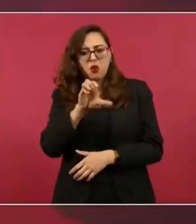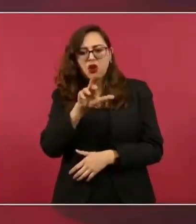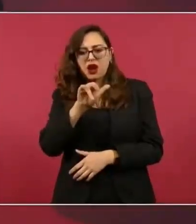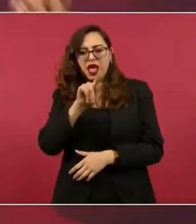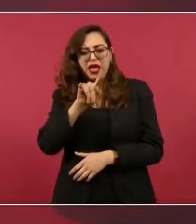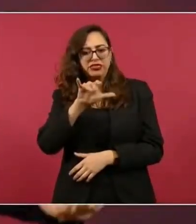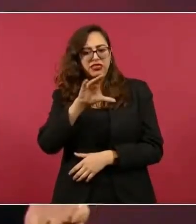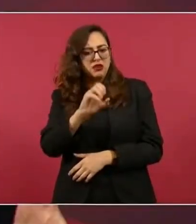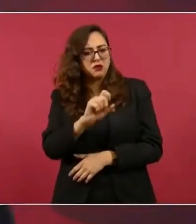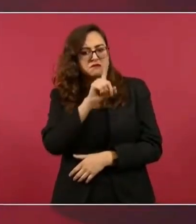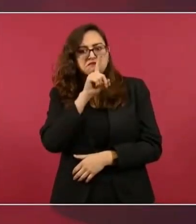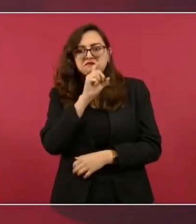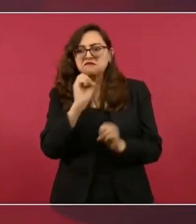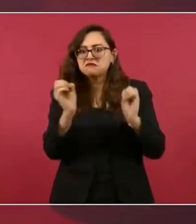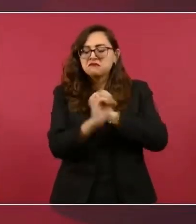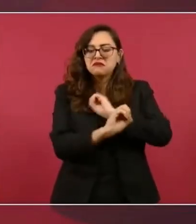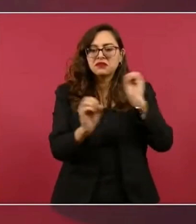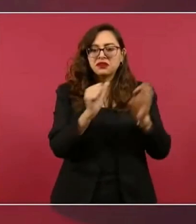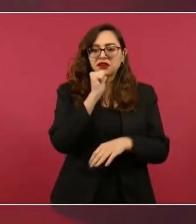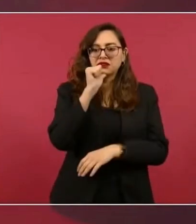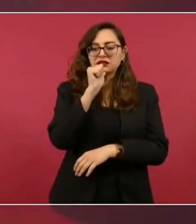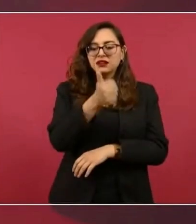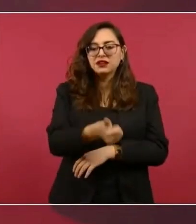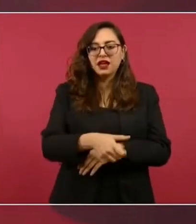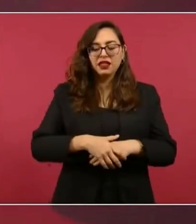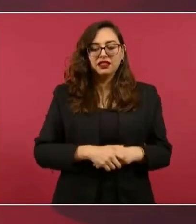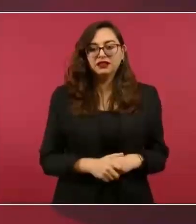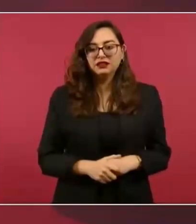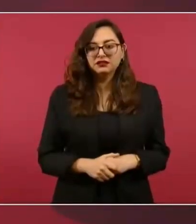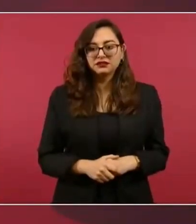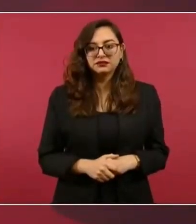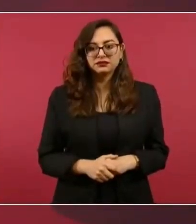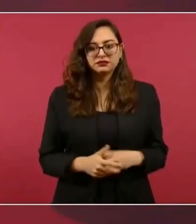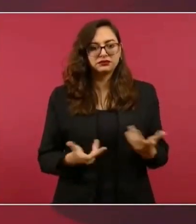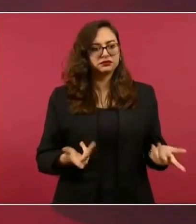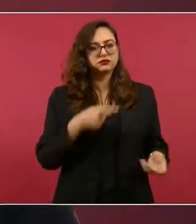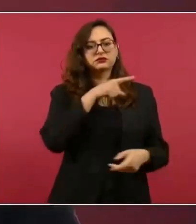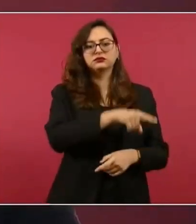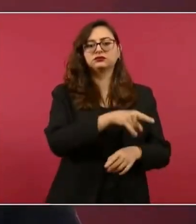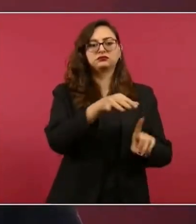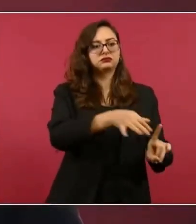porque nada más lo anuncian quienes deciden.